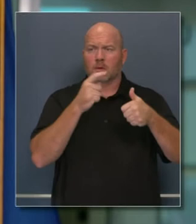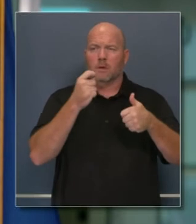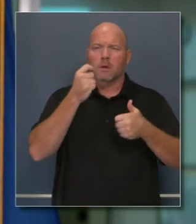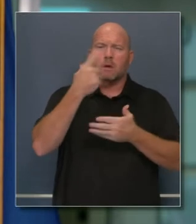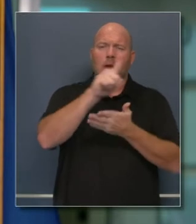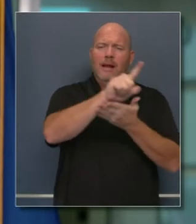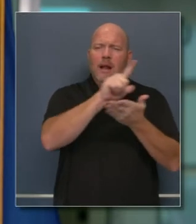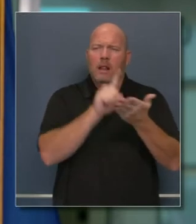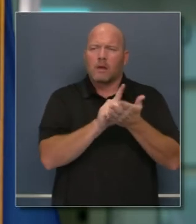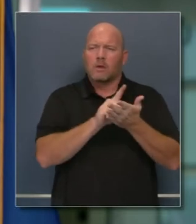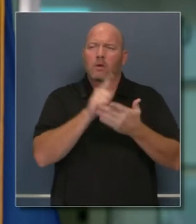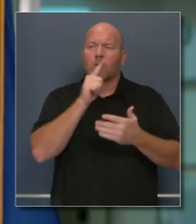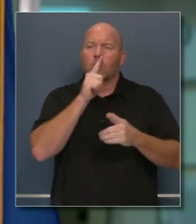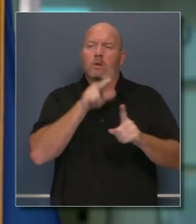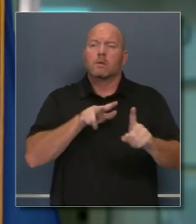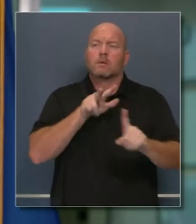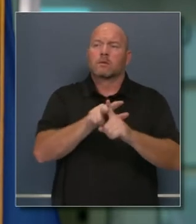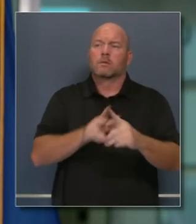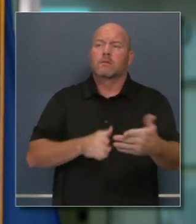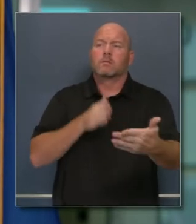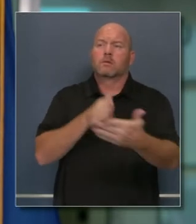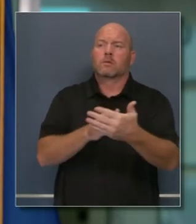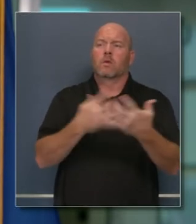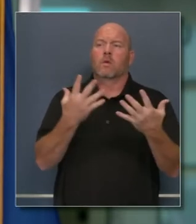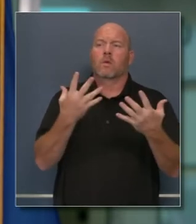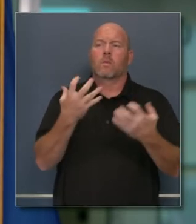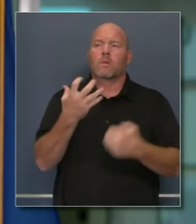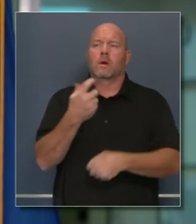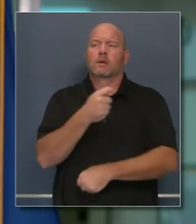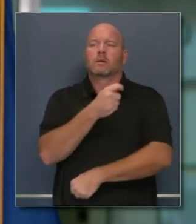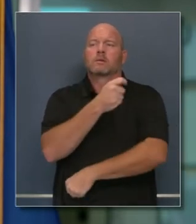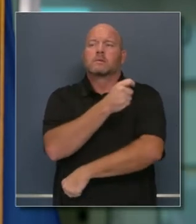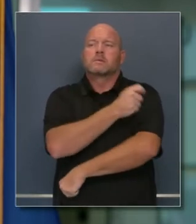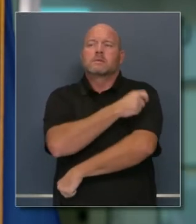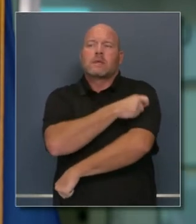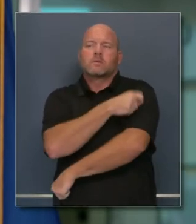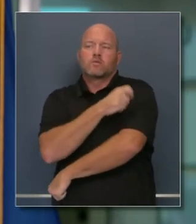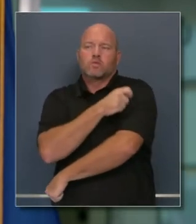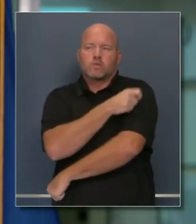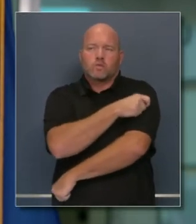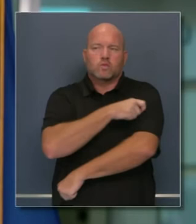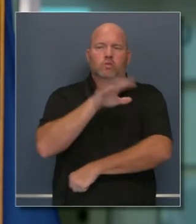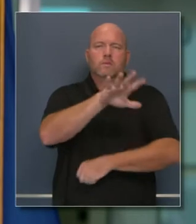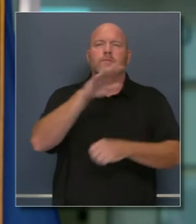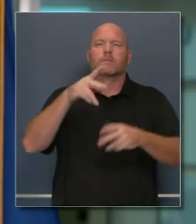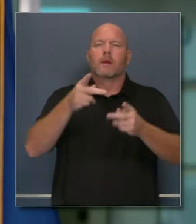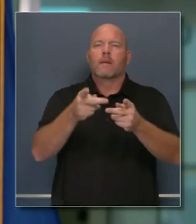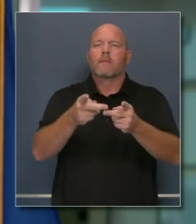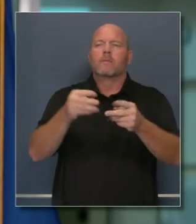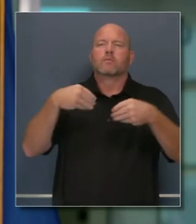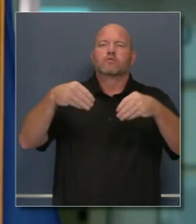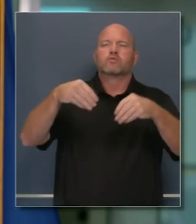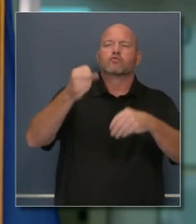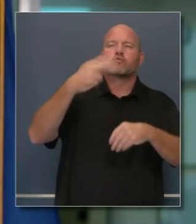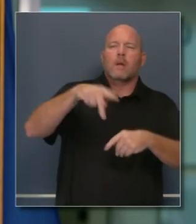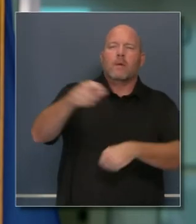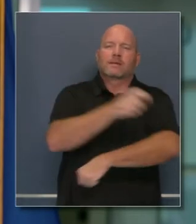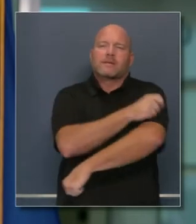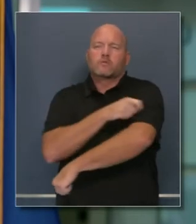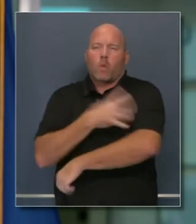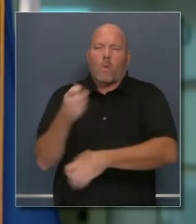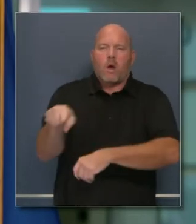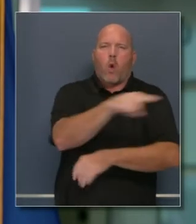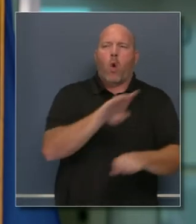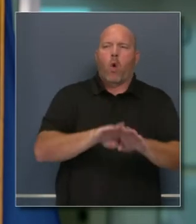Ha habido casos porque ha habido estudios de tatuaje y ha habido